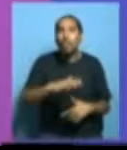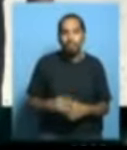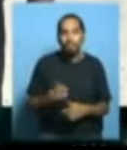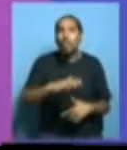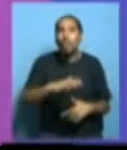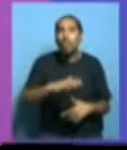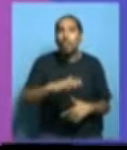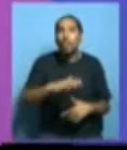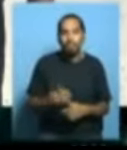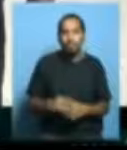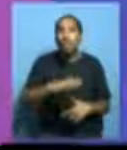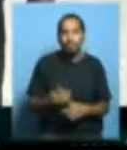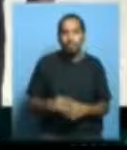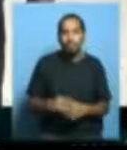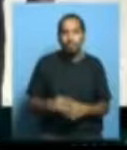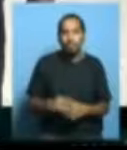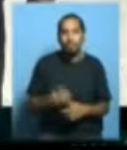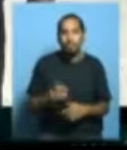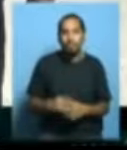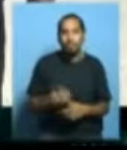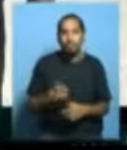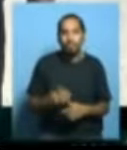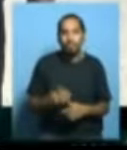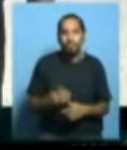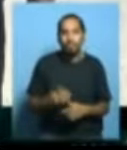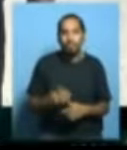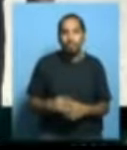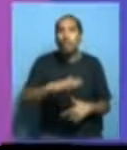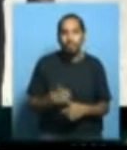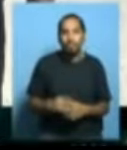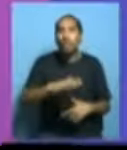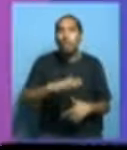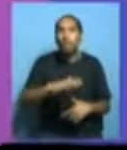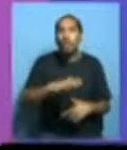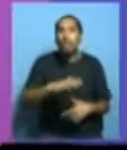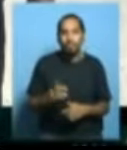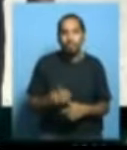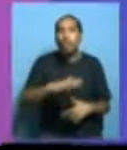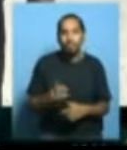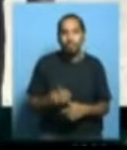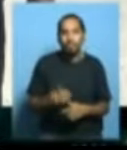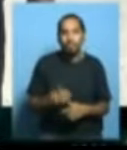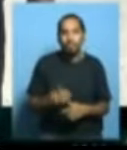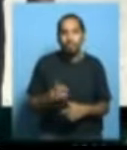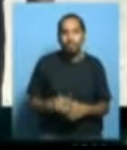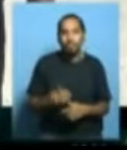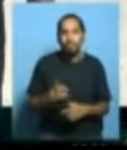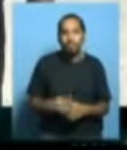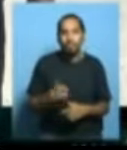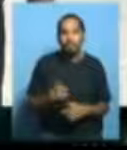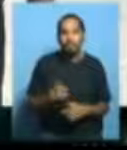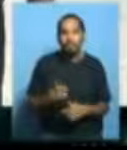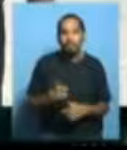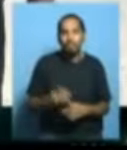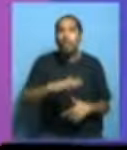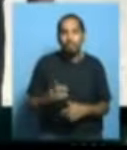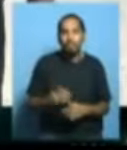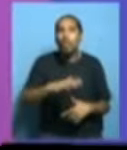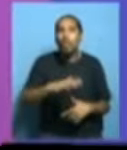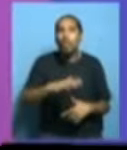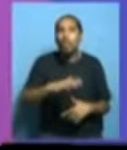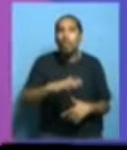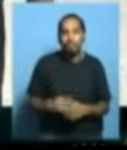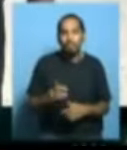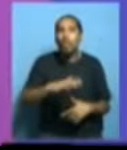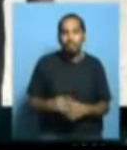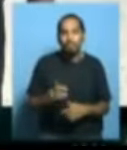en este instante. Por ejemplo, recién lo hizo bomberos, también lo hizo el SAME, se hizo por parte de seguridad vial este operativo para que